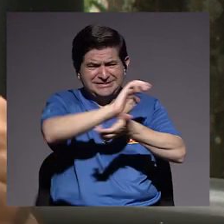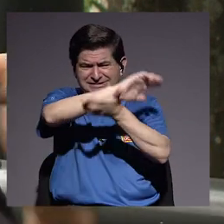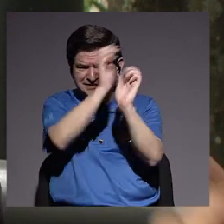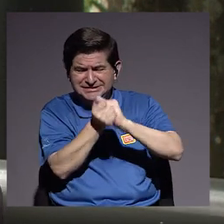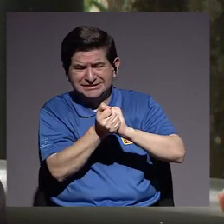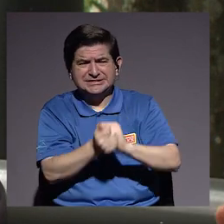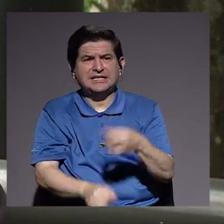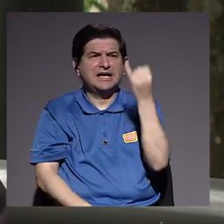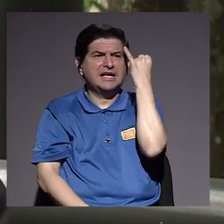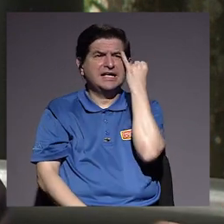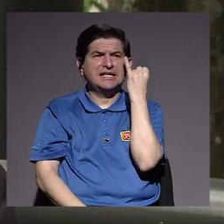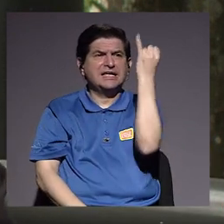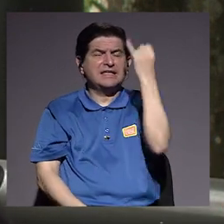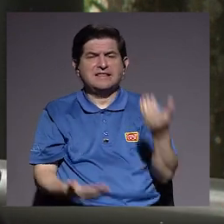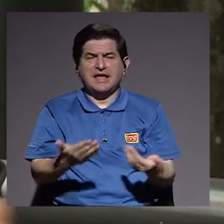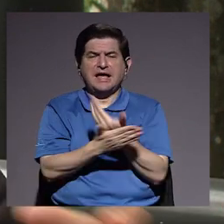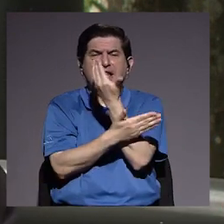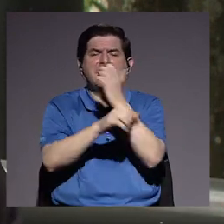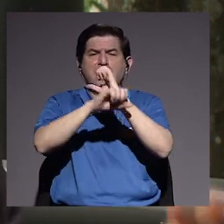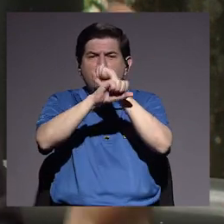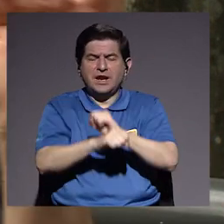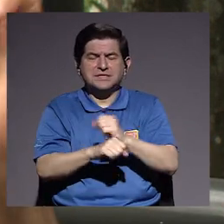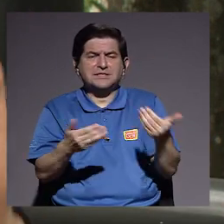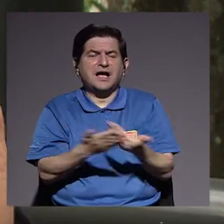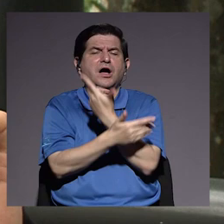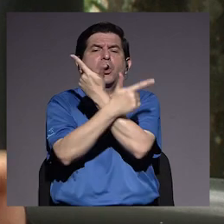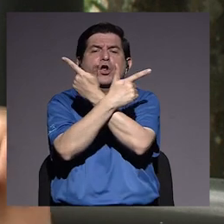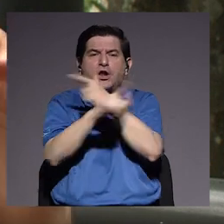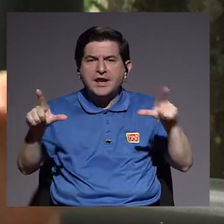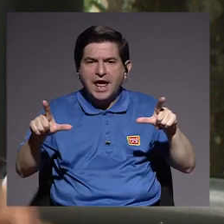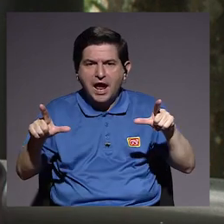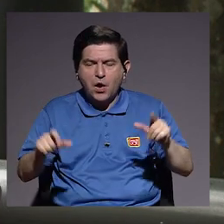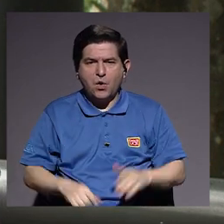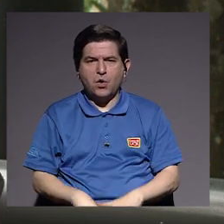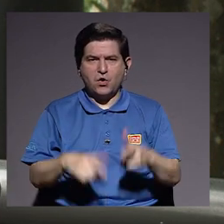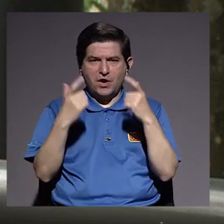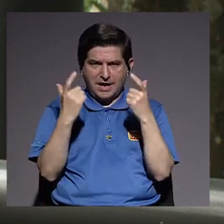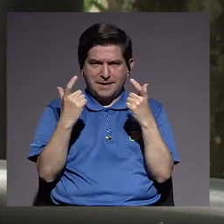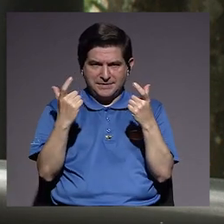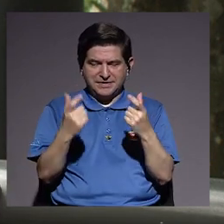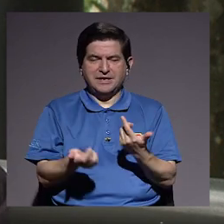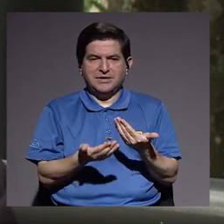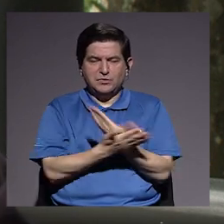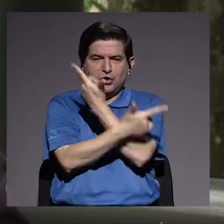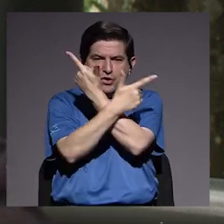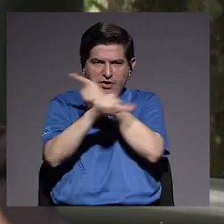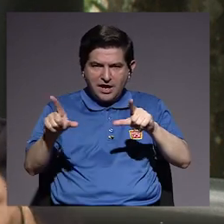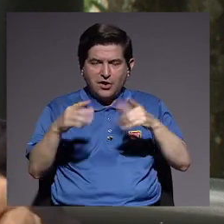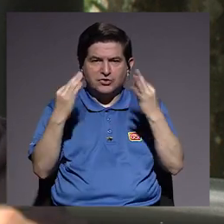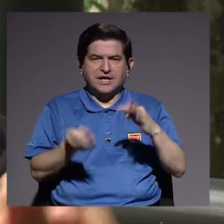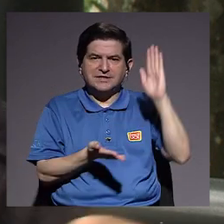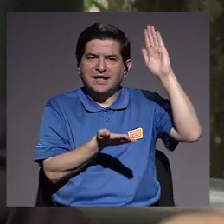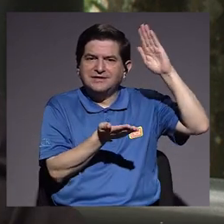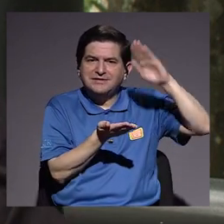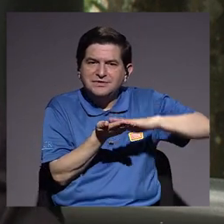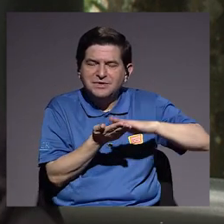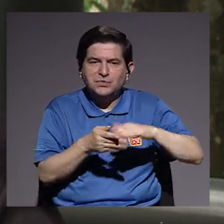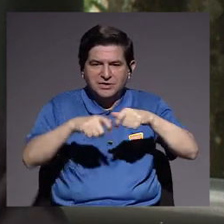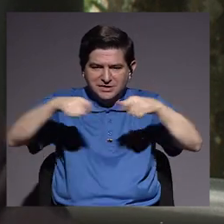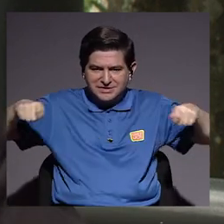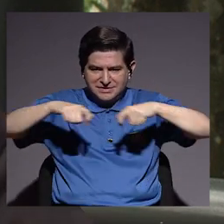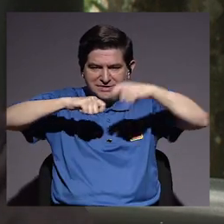neoclásica o neoliberal, ¿no? De capitalismo neoliberal, que lo que busca es reducir el Estado. La injerencia, la regulación del